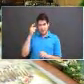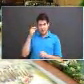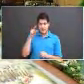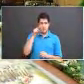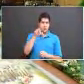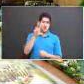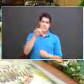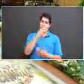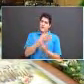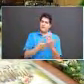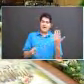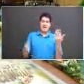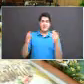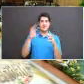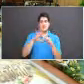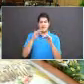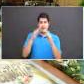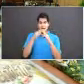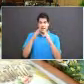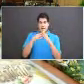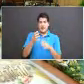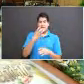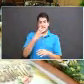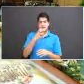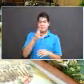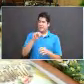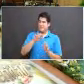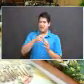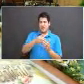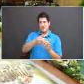del pan. No te apartes.